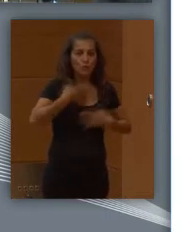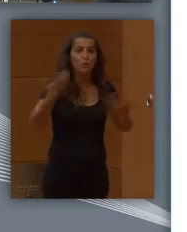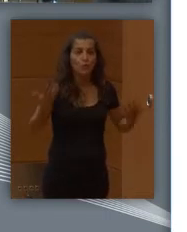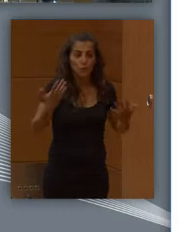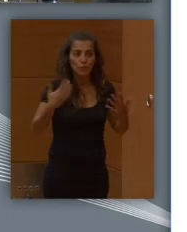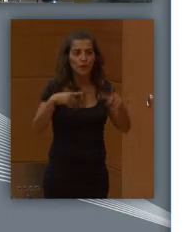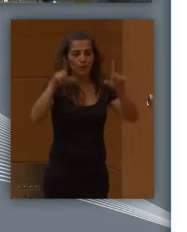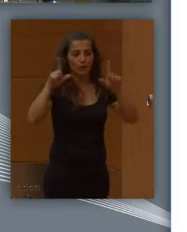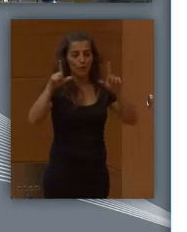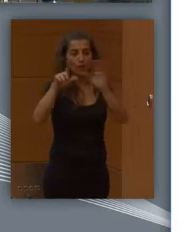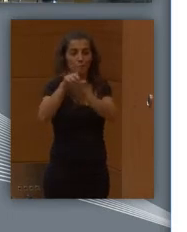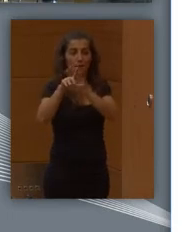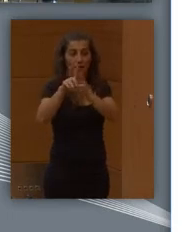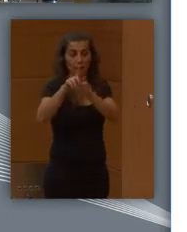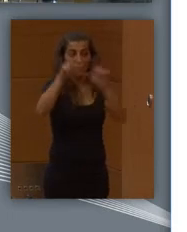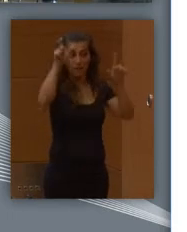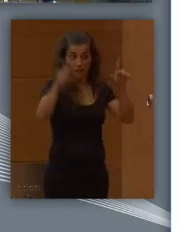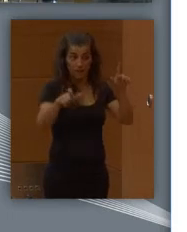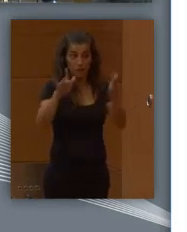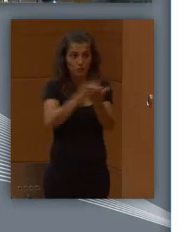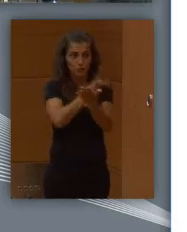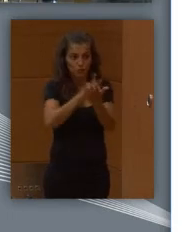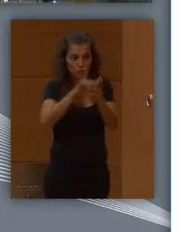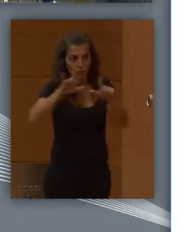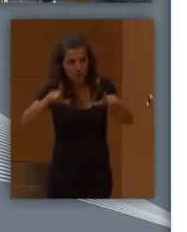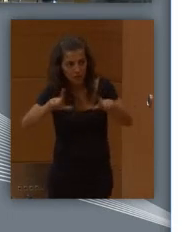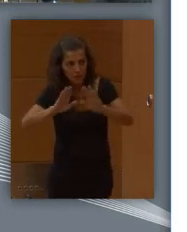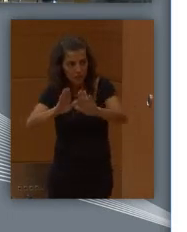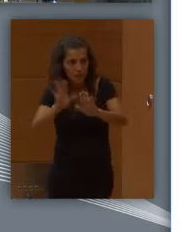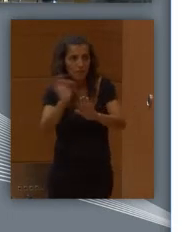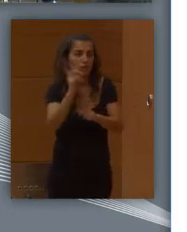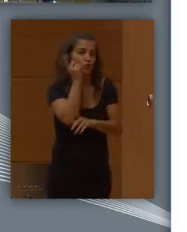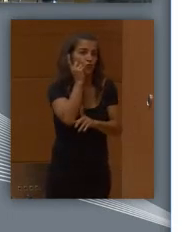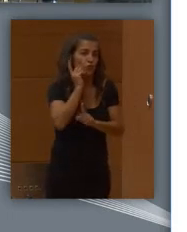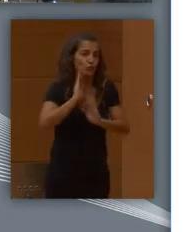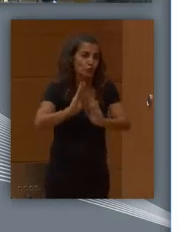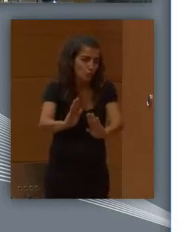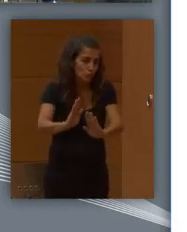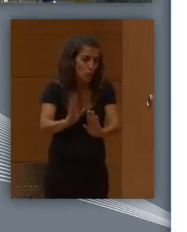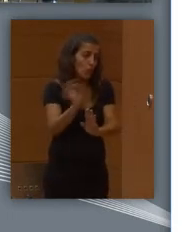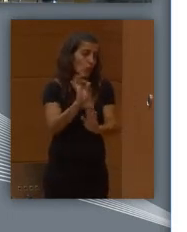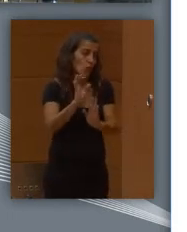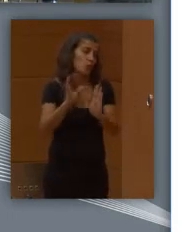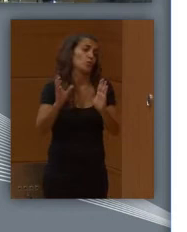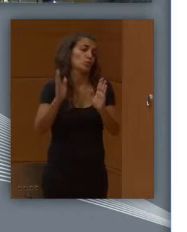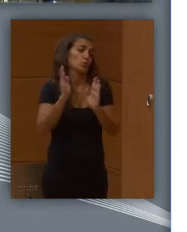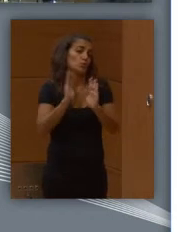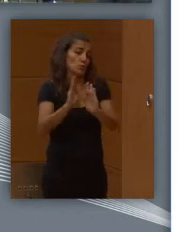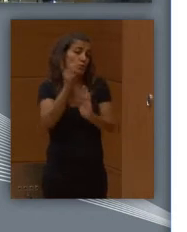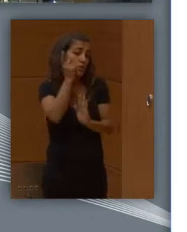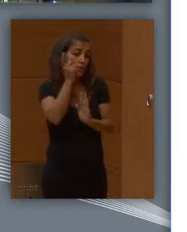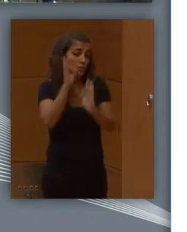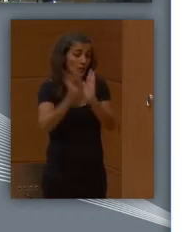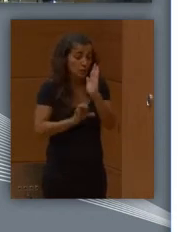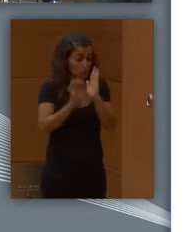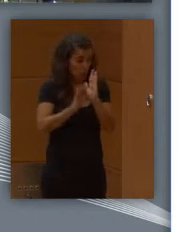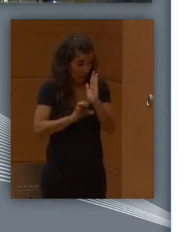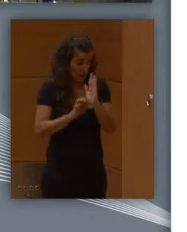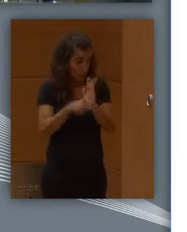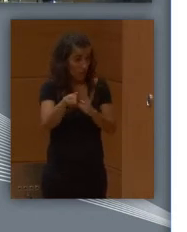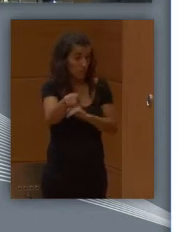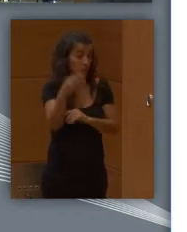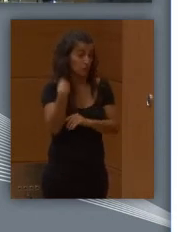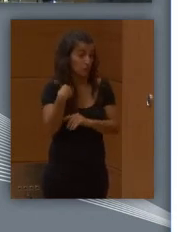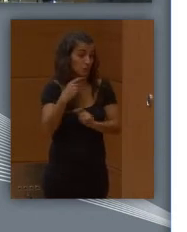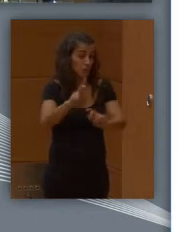derecha, que es con las tablets, con sus dispositivos móviles, con lo que son los smartphones, que permiten además establecer, y este es un